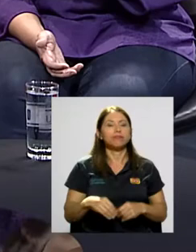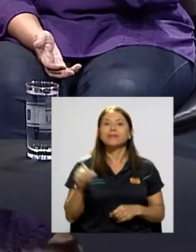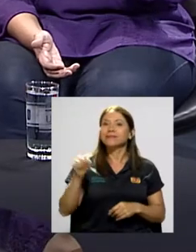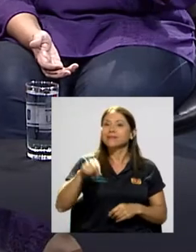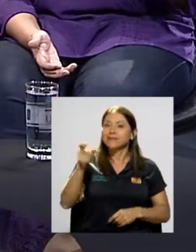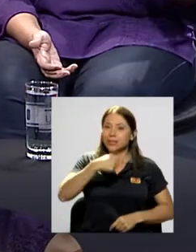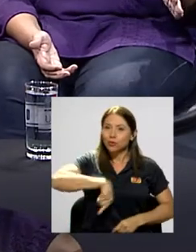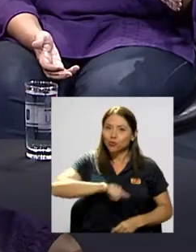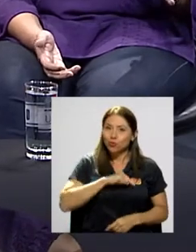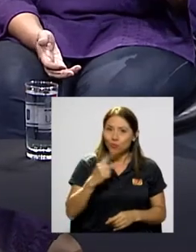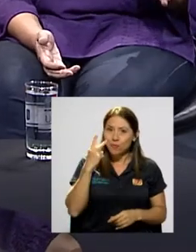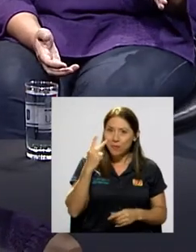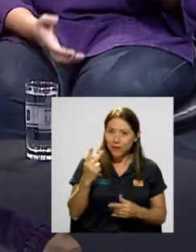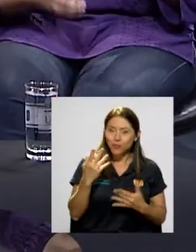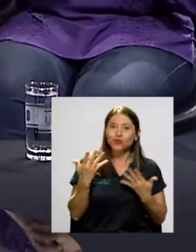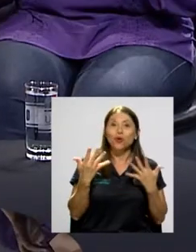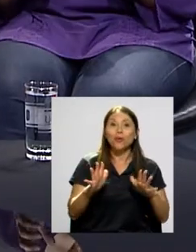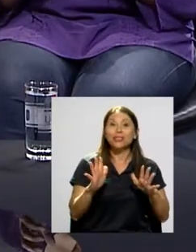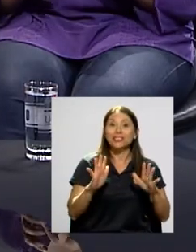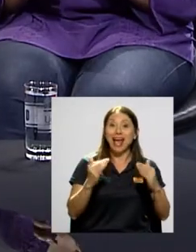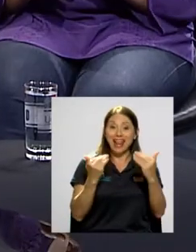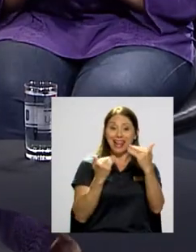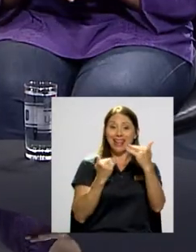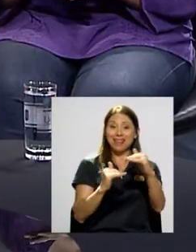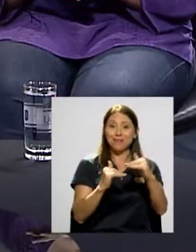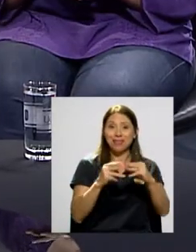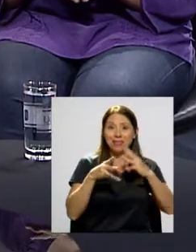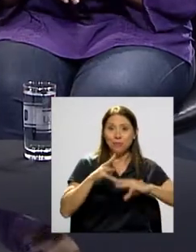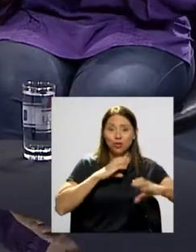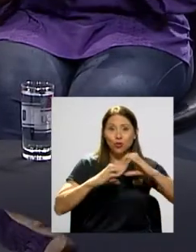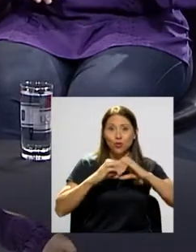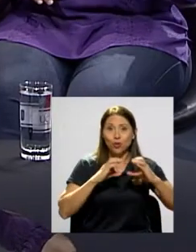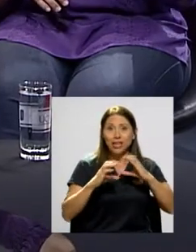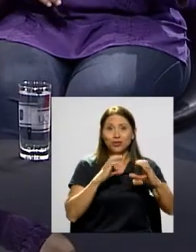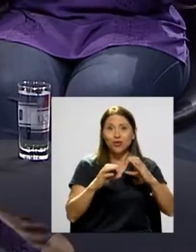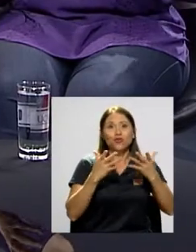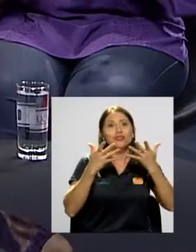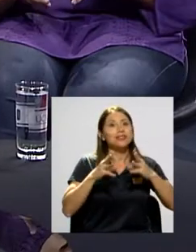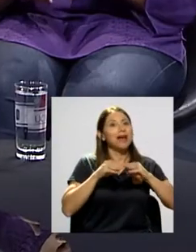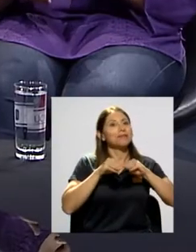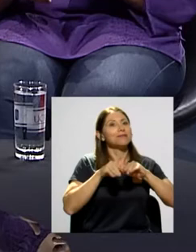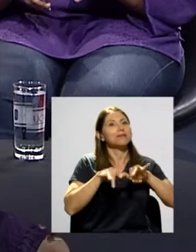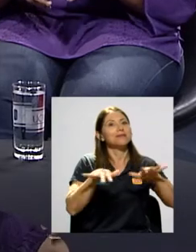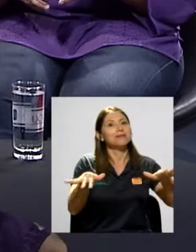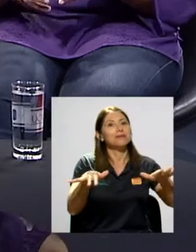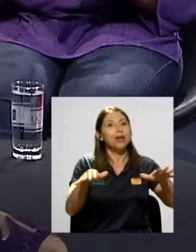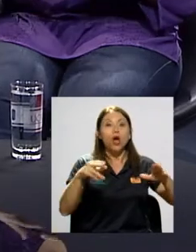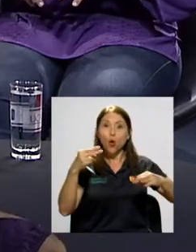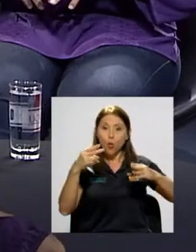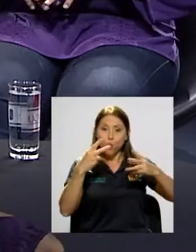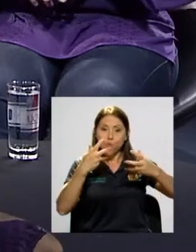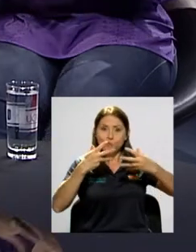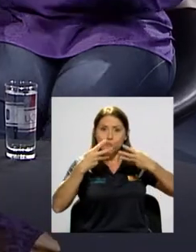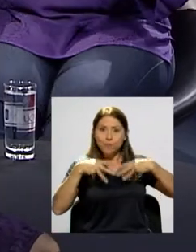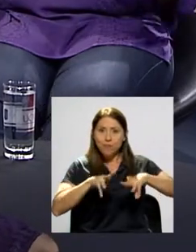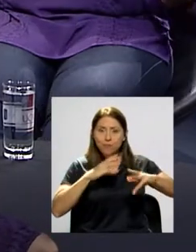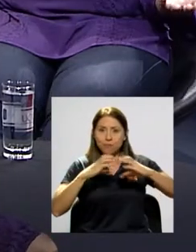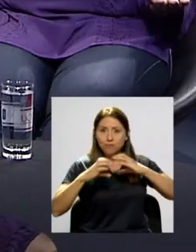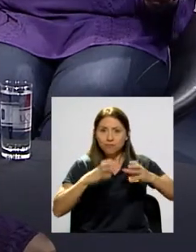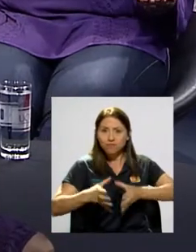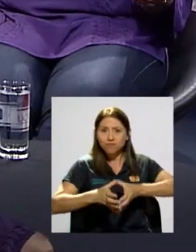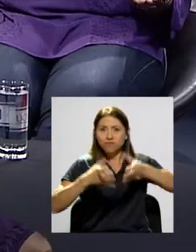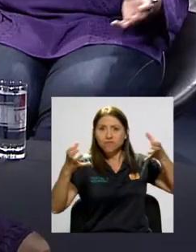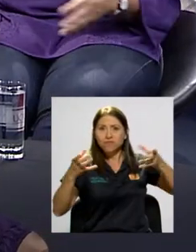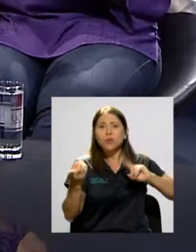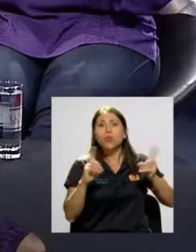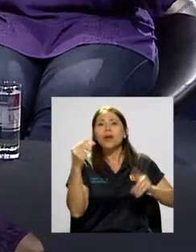cómo se va rompiendo un poco el cerco mediático, porque ¿cuál es el tema con las noticias que enfocan a un medio grande? Pues que si esa es la única información que